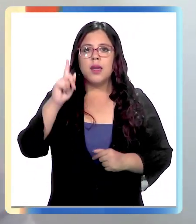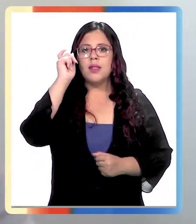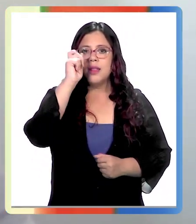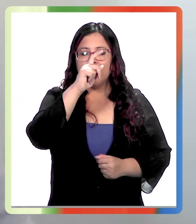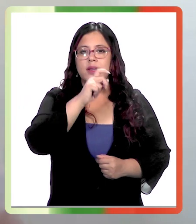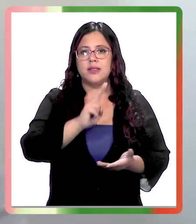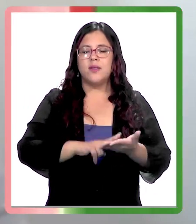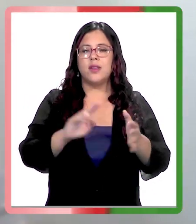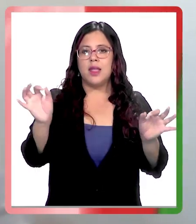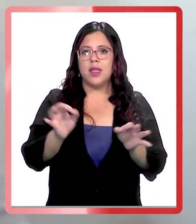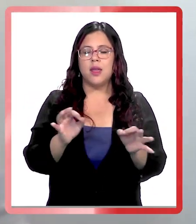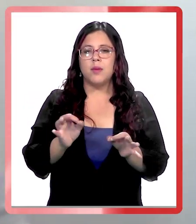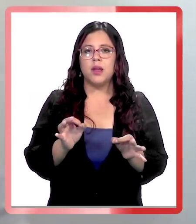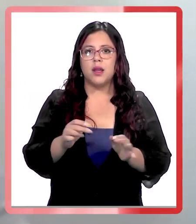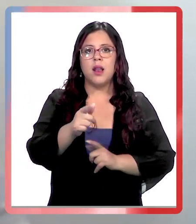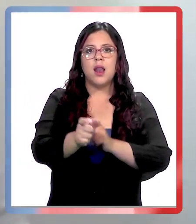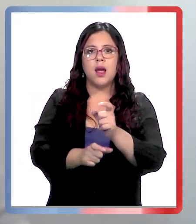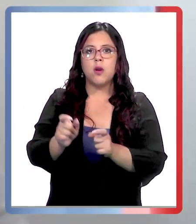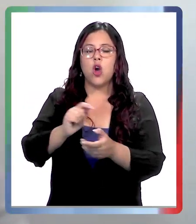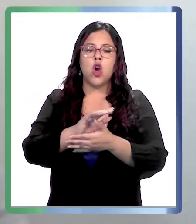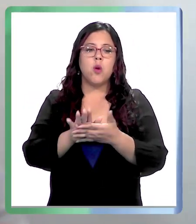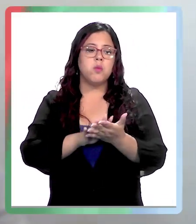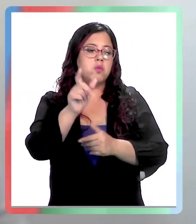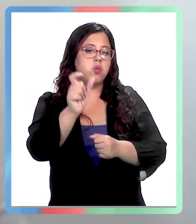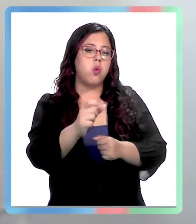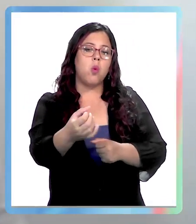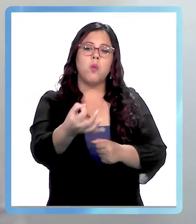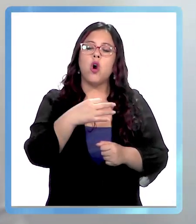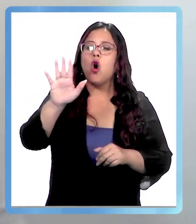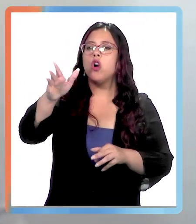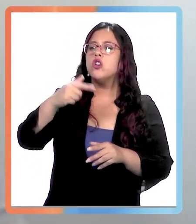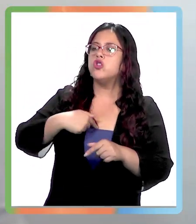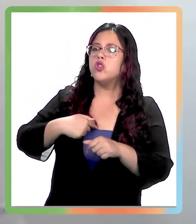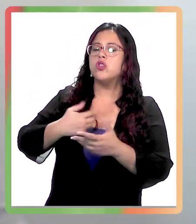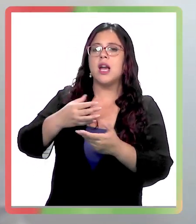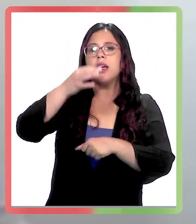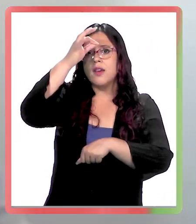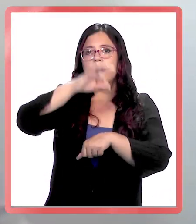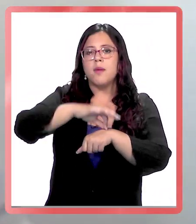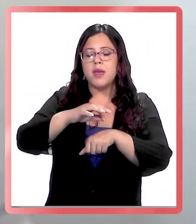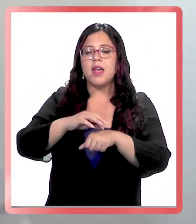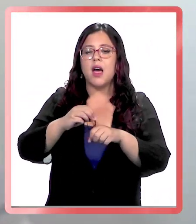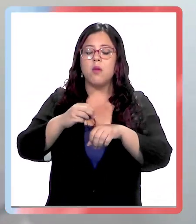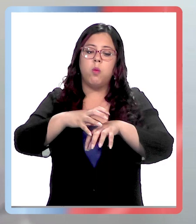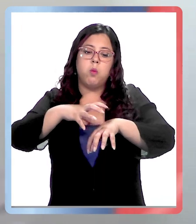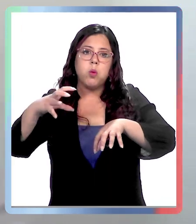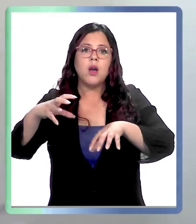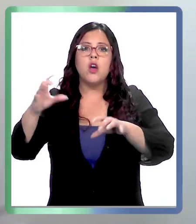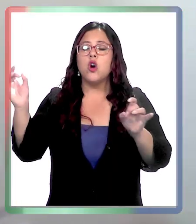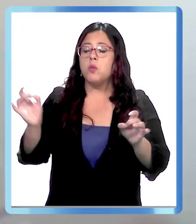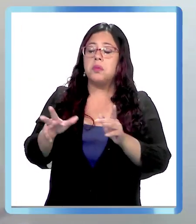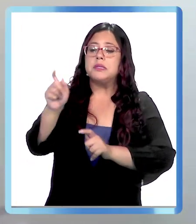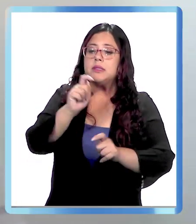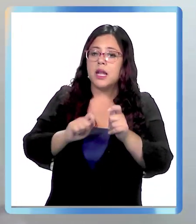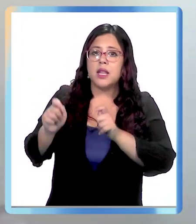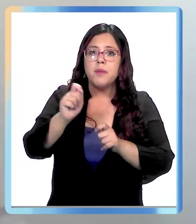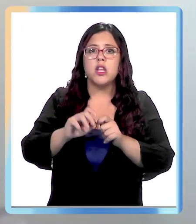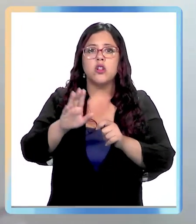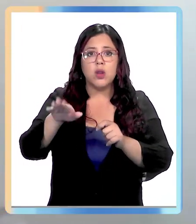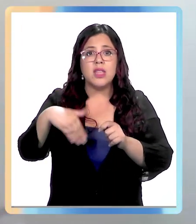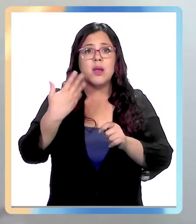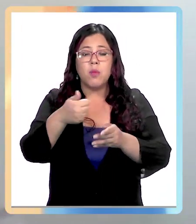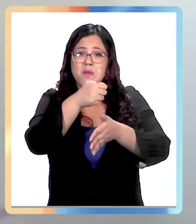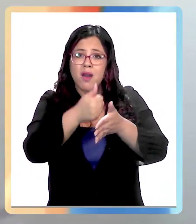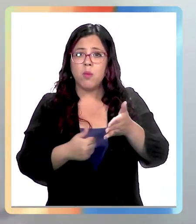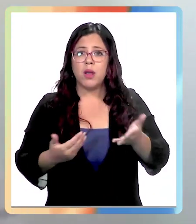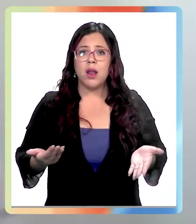cirugía. Es un poco complicado explicarle a los pacientes, decirle, el paciente perfectamente me puede decir, doctor, tengo un tumor puesto, usted me está diciendo que me va a